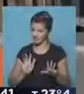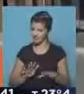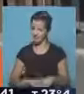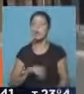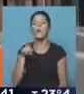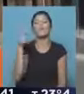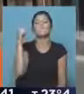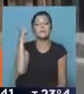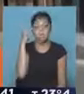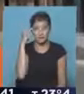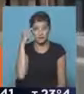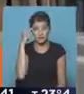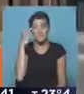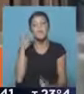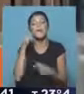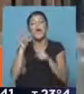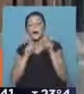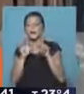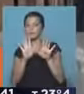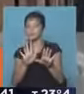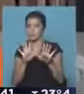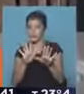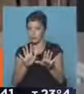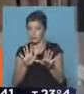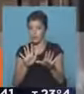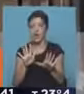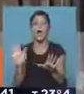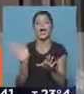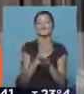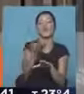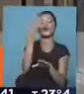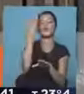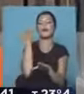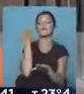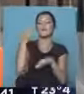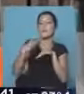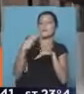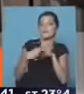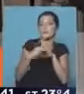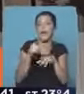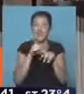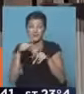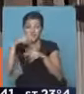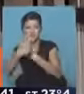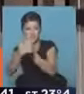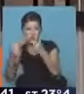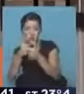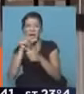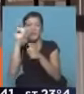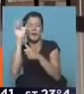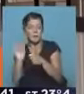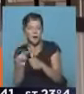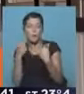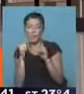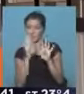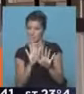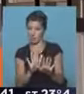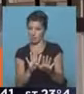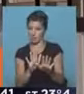ciertas moderaciones a todo lo que en realidad trampa prometido ahora yo te digo incluso